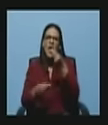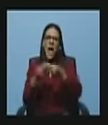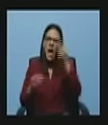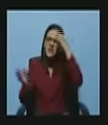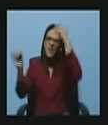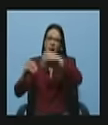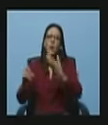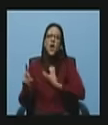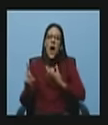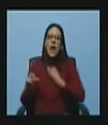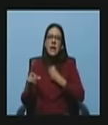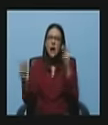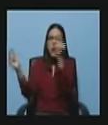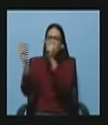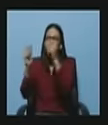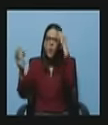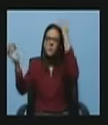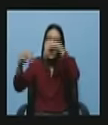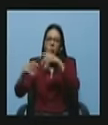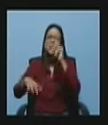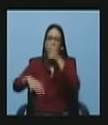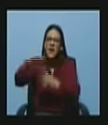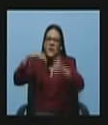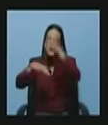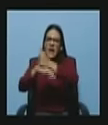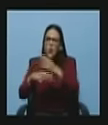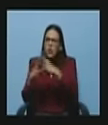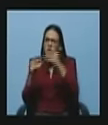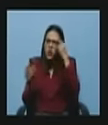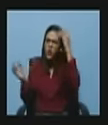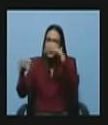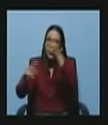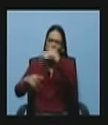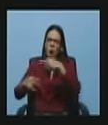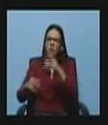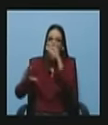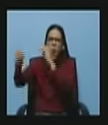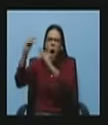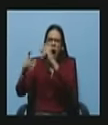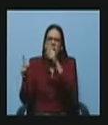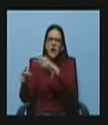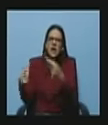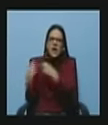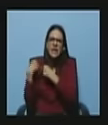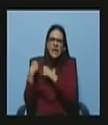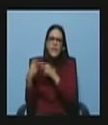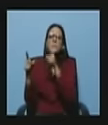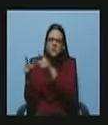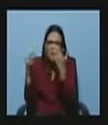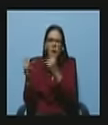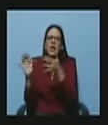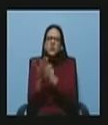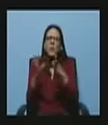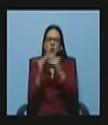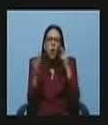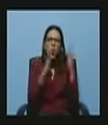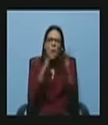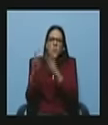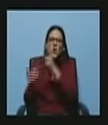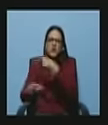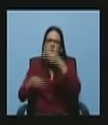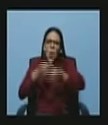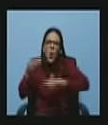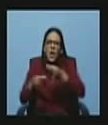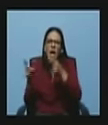del alcalde, la directora general ejecutiva, Bettina Ramos, estuvo responsabilizada de todos los procesos operativos